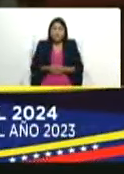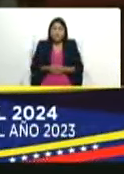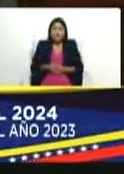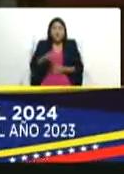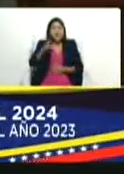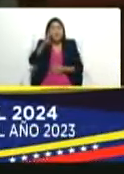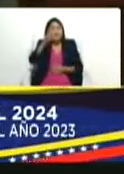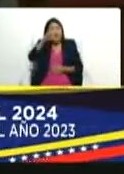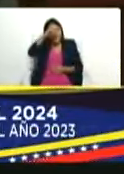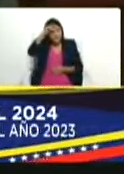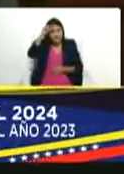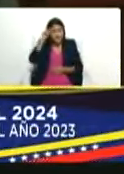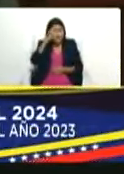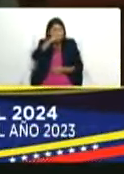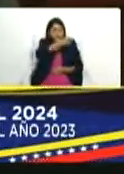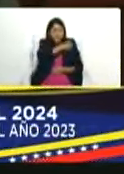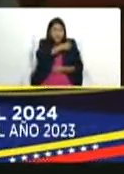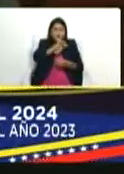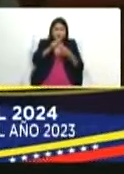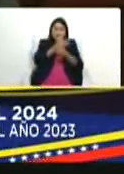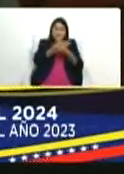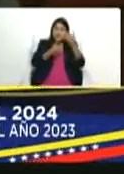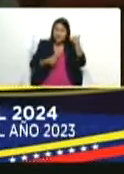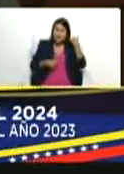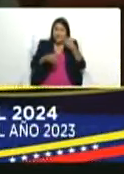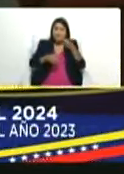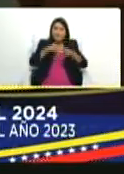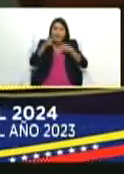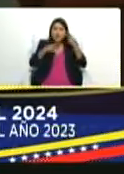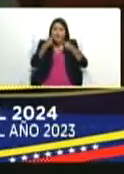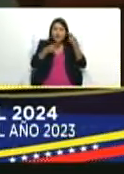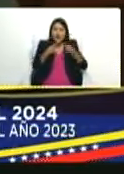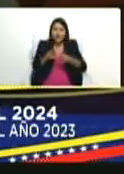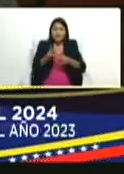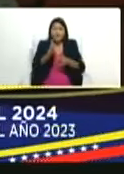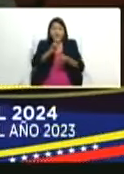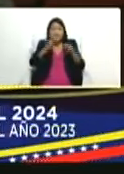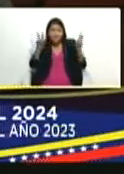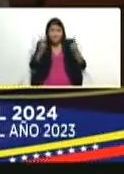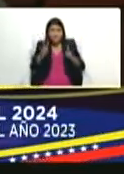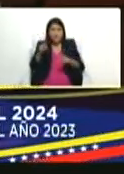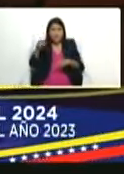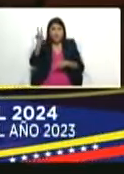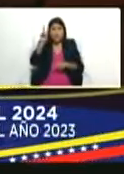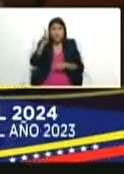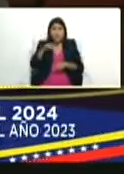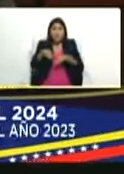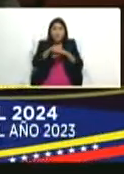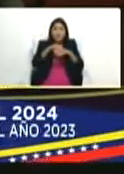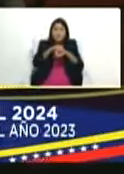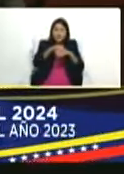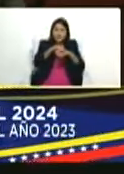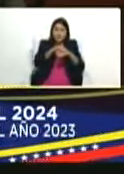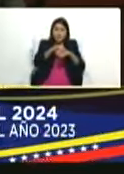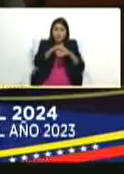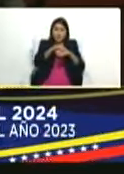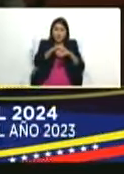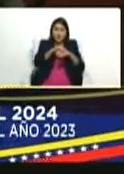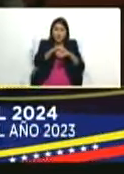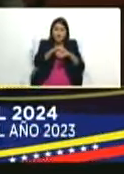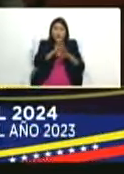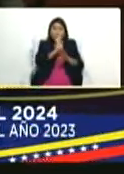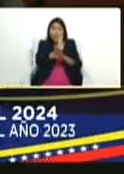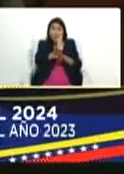Padrino López, vicepresidente de Soberanía Política, Seguridad y Paz, ministro del Poder Popular para la